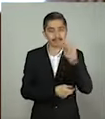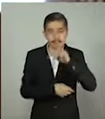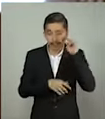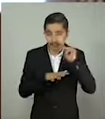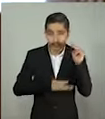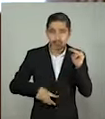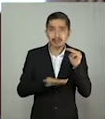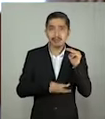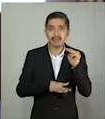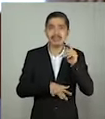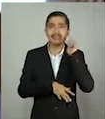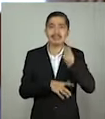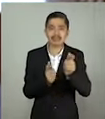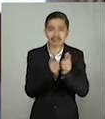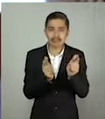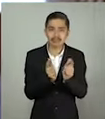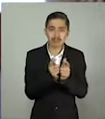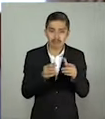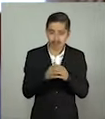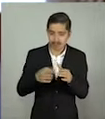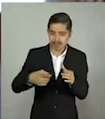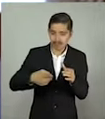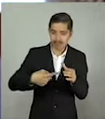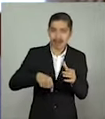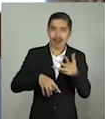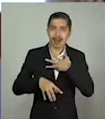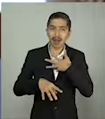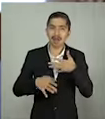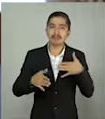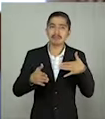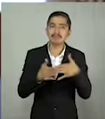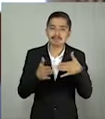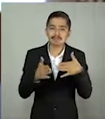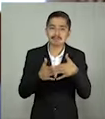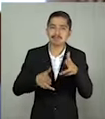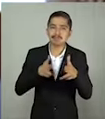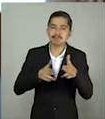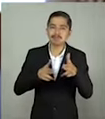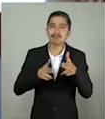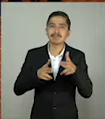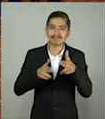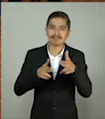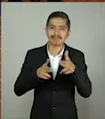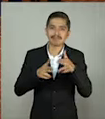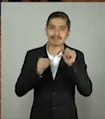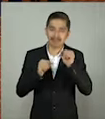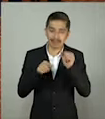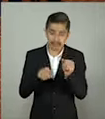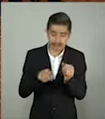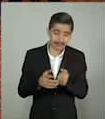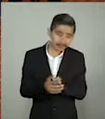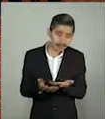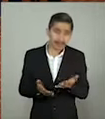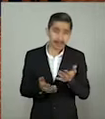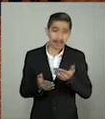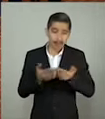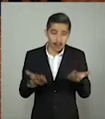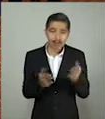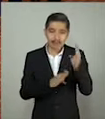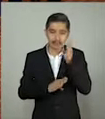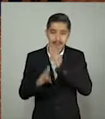con Michoacán de los grupos que tienen tomadas y secuestradas las vías del tren. En este tiempo de